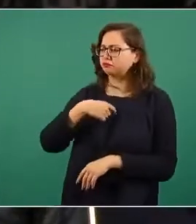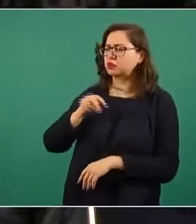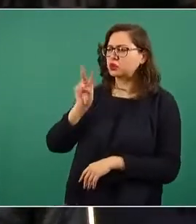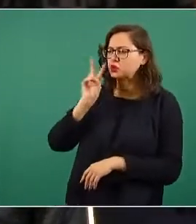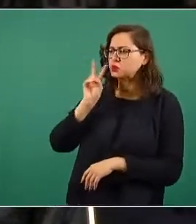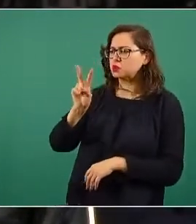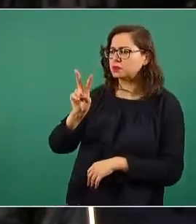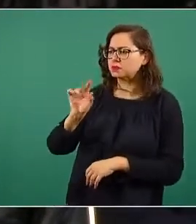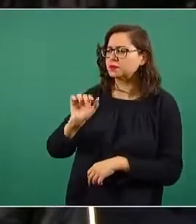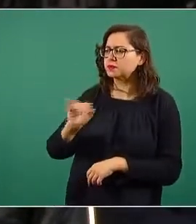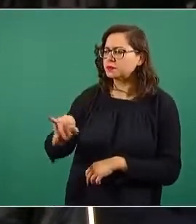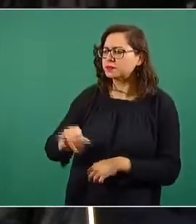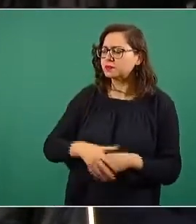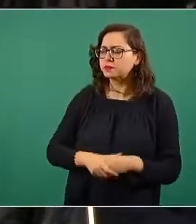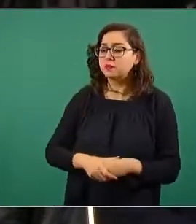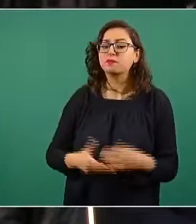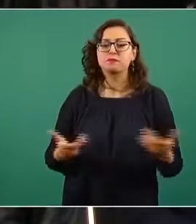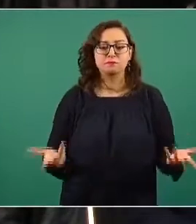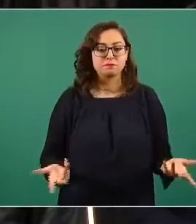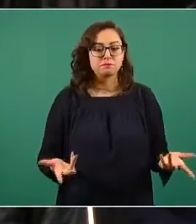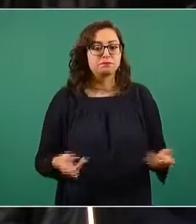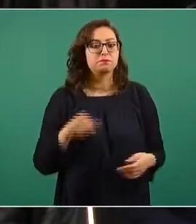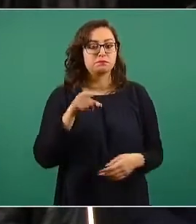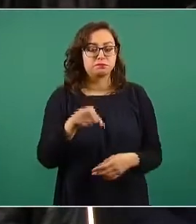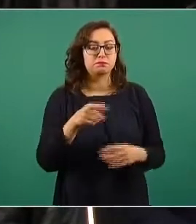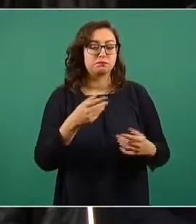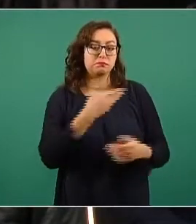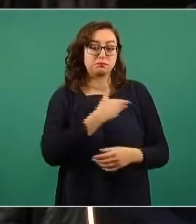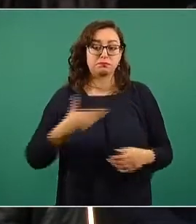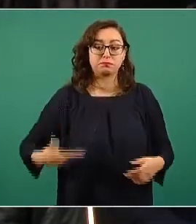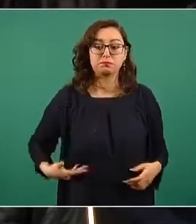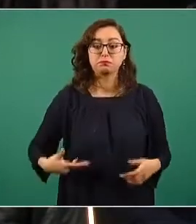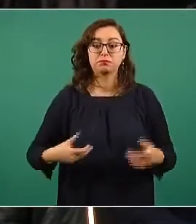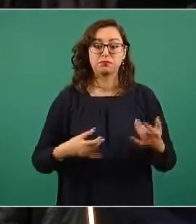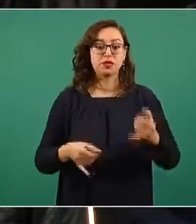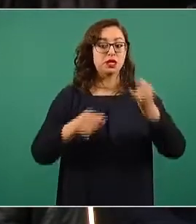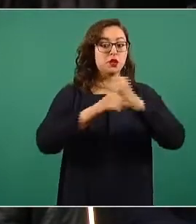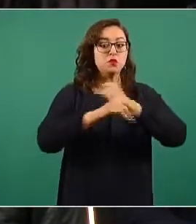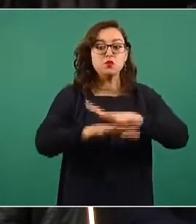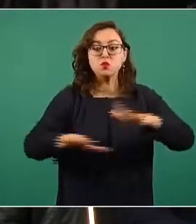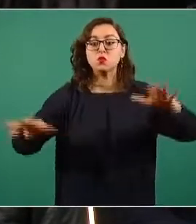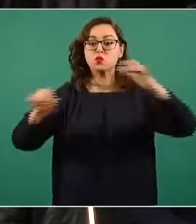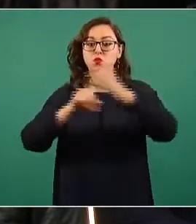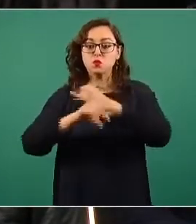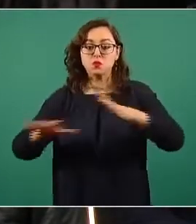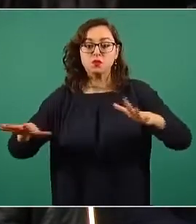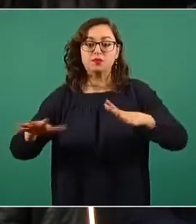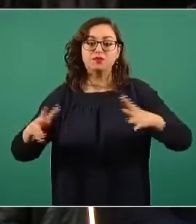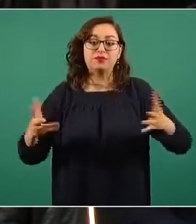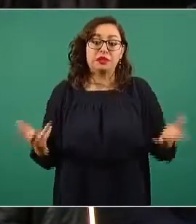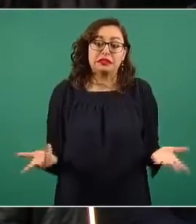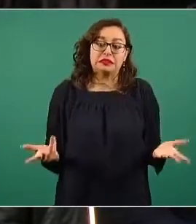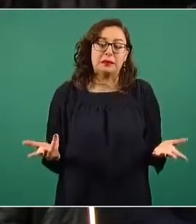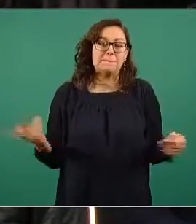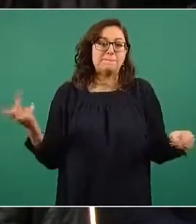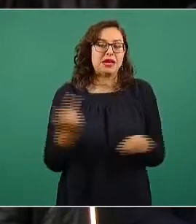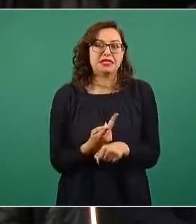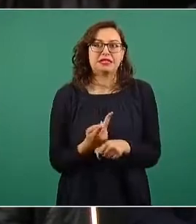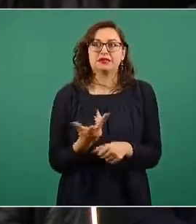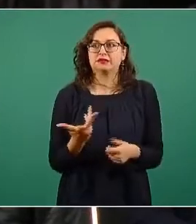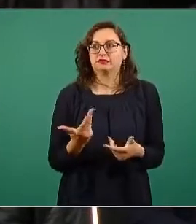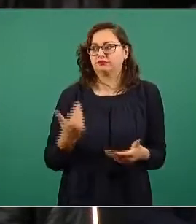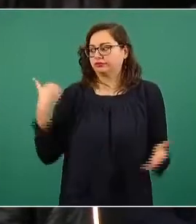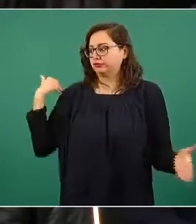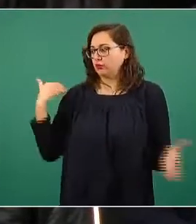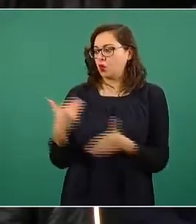mensaje que, pues, en todo este tema de la desinformación, porque la ha habido, incluso ha habido ataques directos